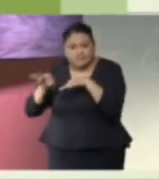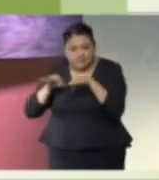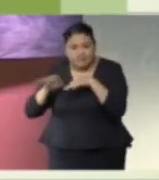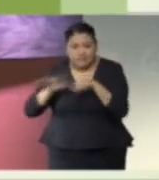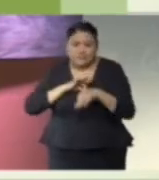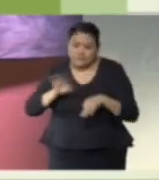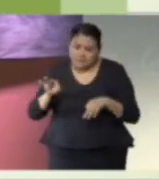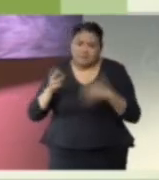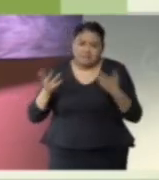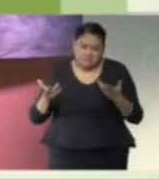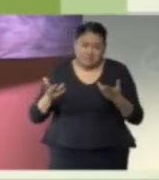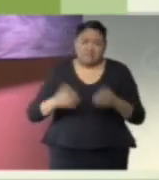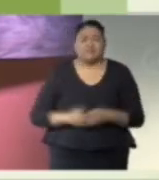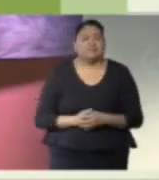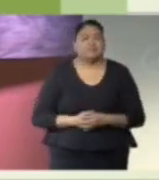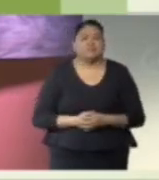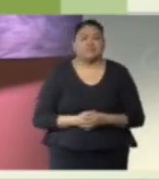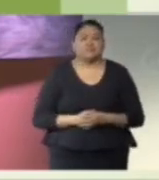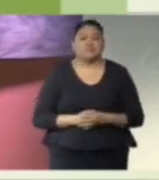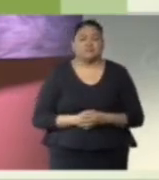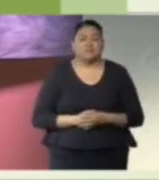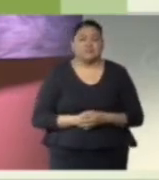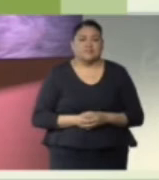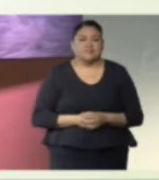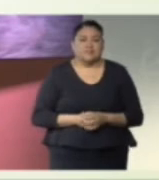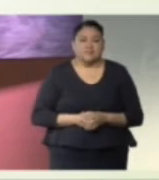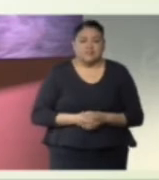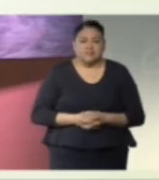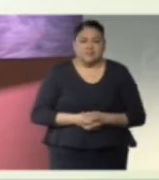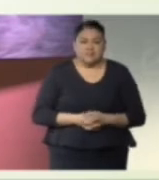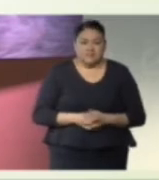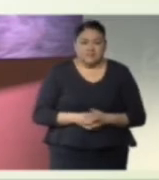puedan ingresar al mercado de trabajo.